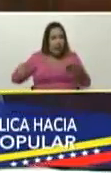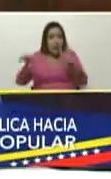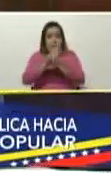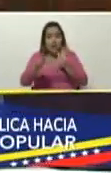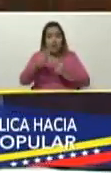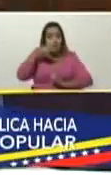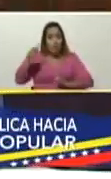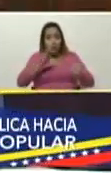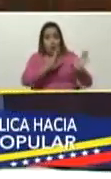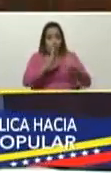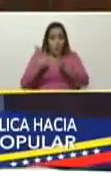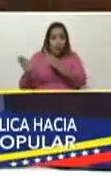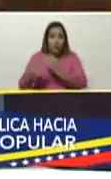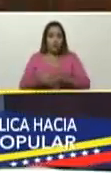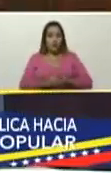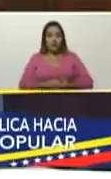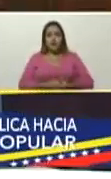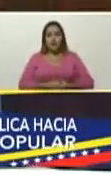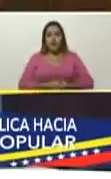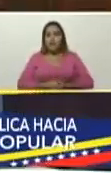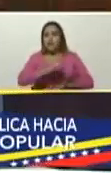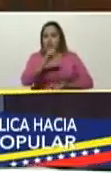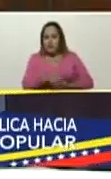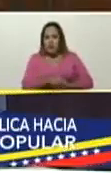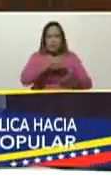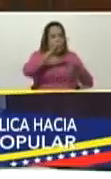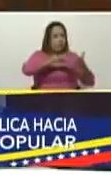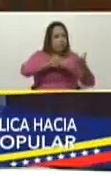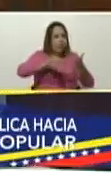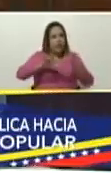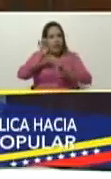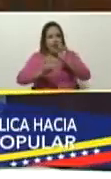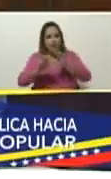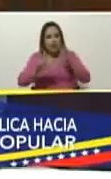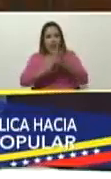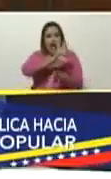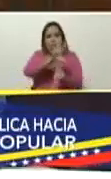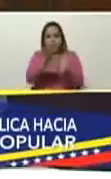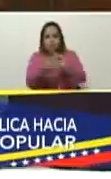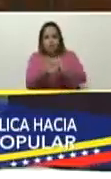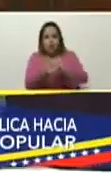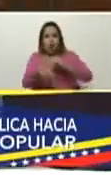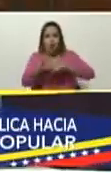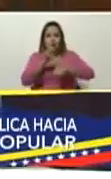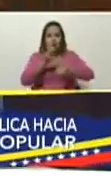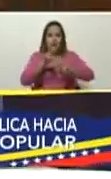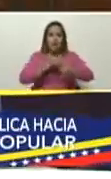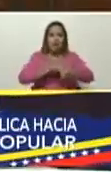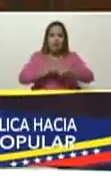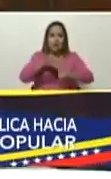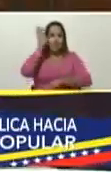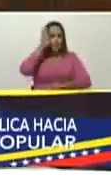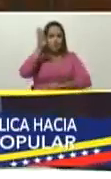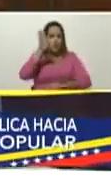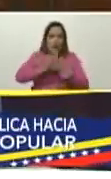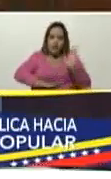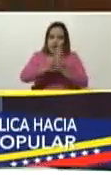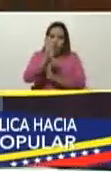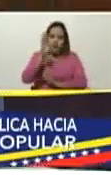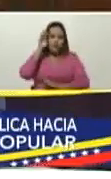popular y sobre todo una revisión que tenga que ver con la adaptación a los nuevos tiempos y al futuro, al desarrollo